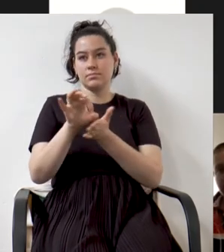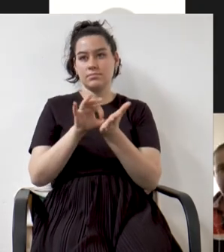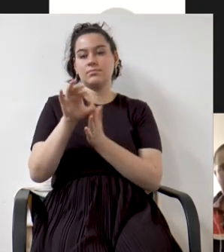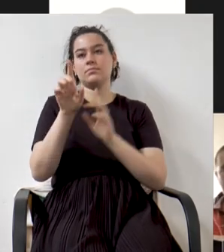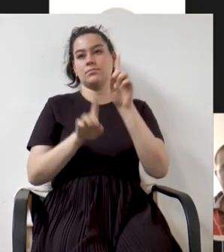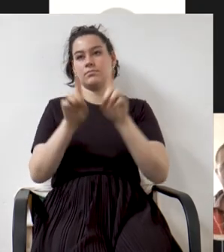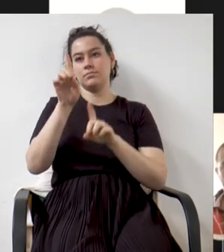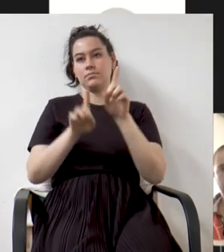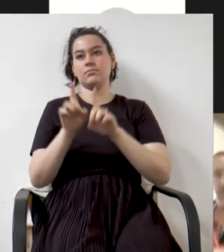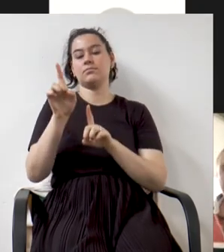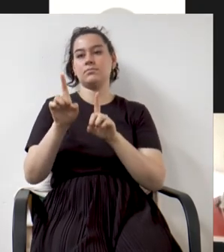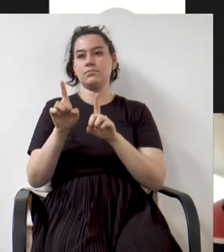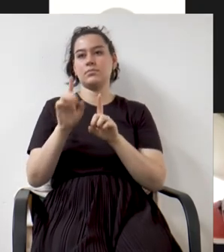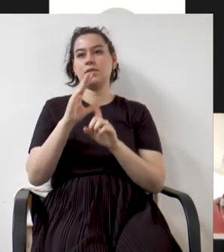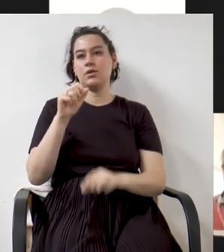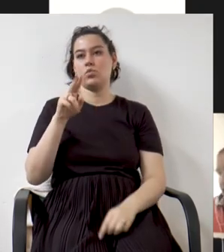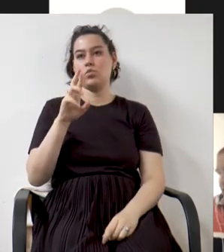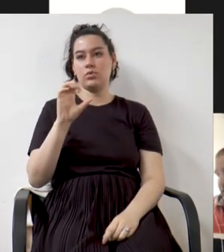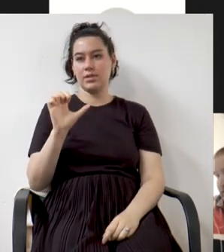universitarios y ni que hablar los CENURES.